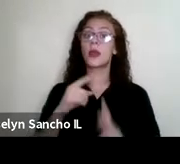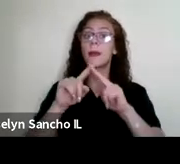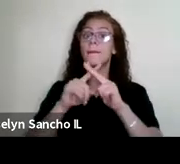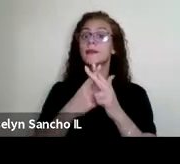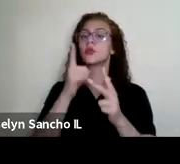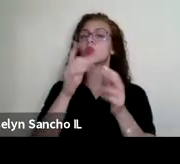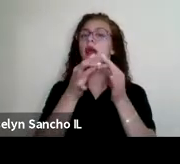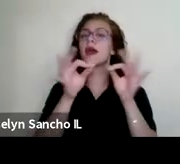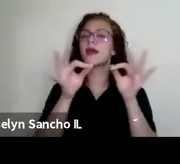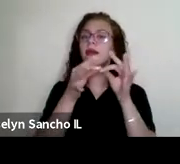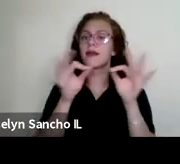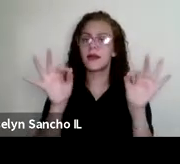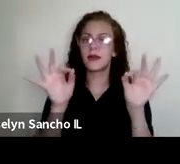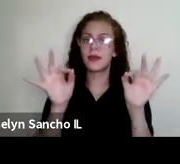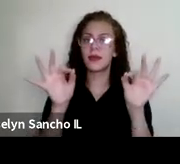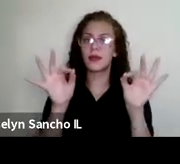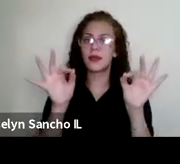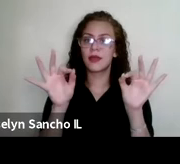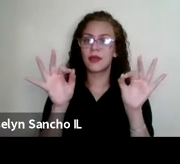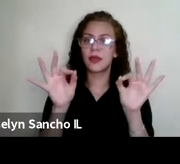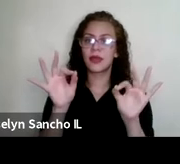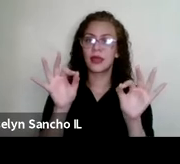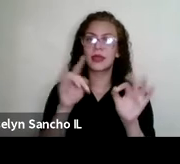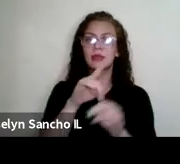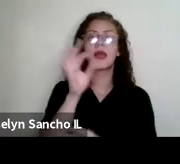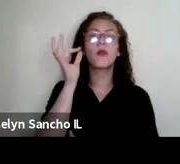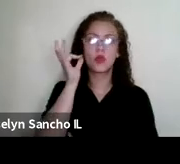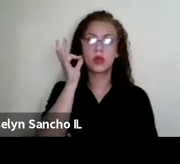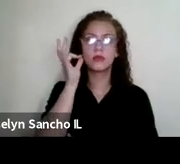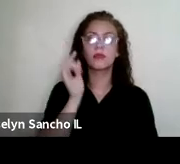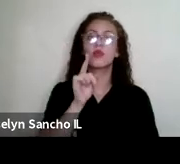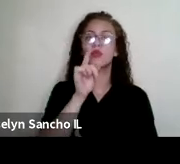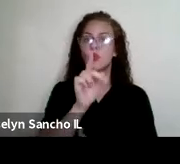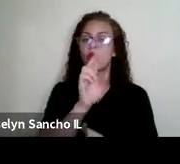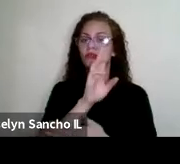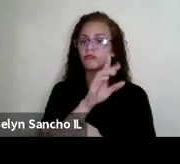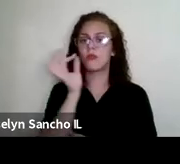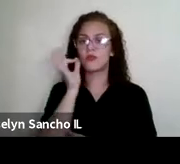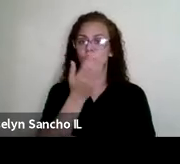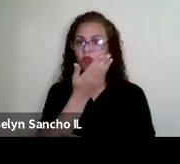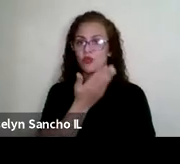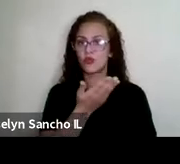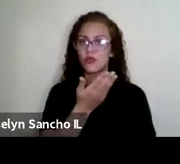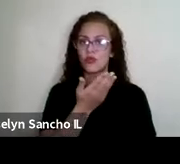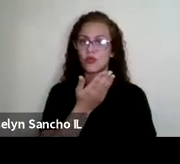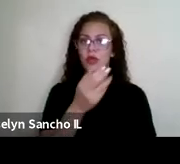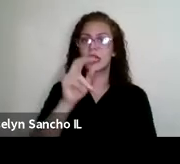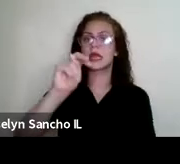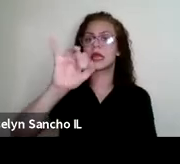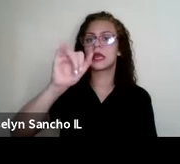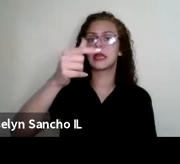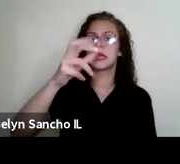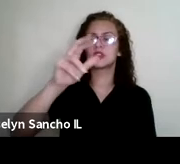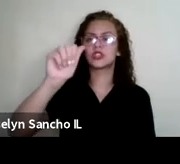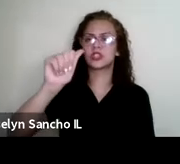frase de Chimamanda, que es una mujer que nigeriana, que